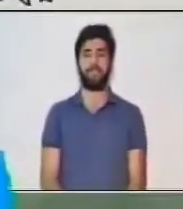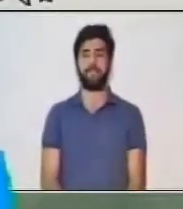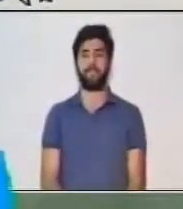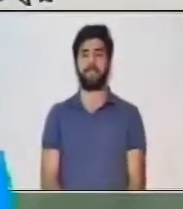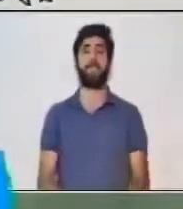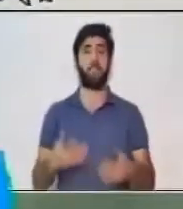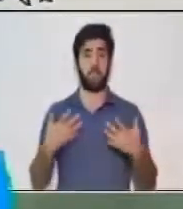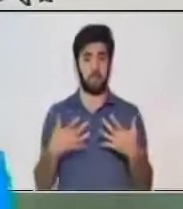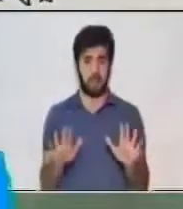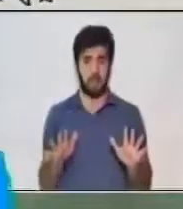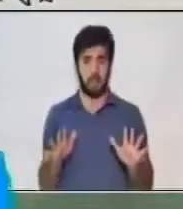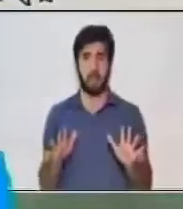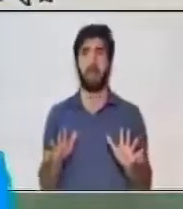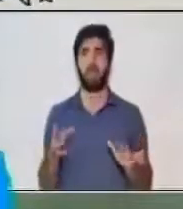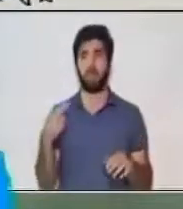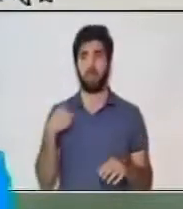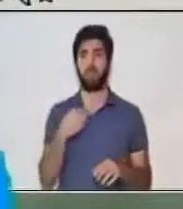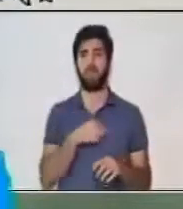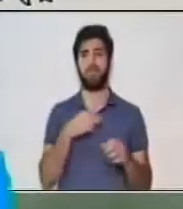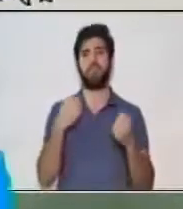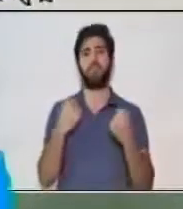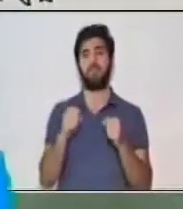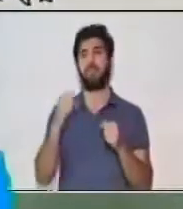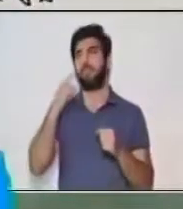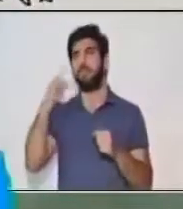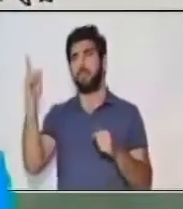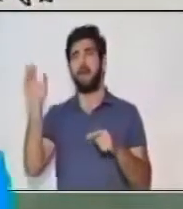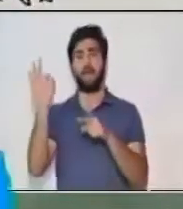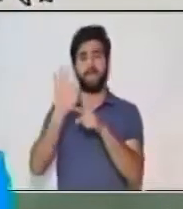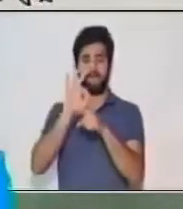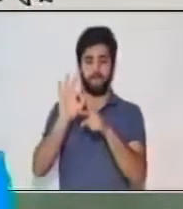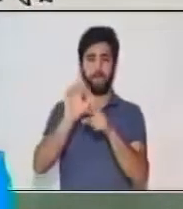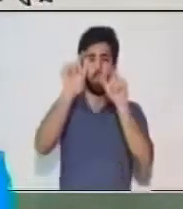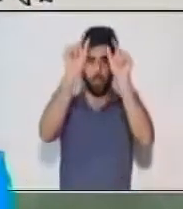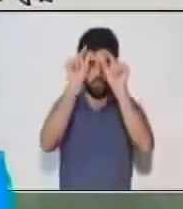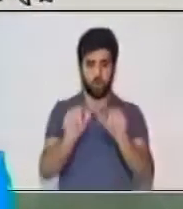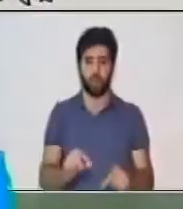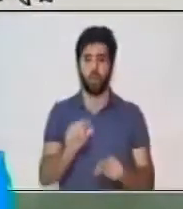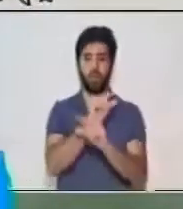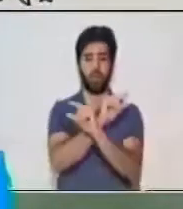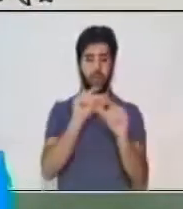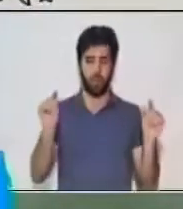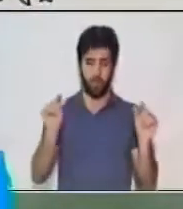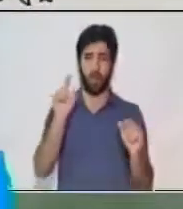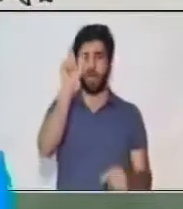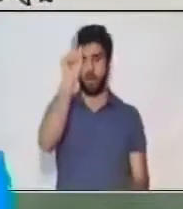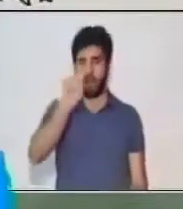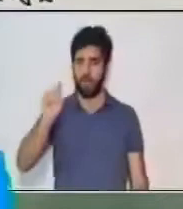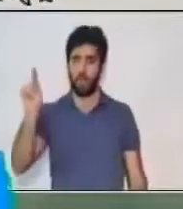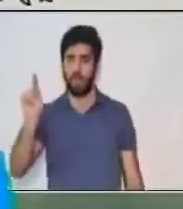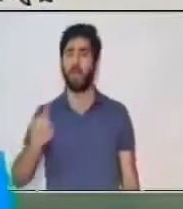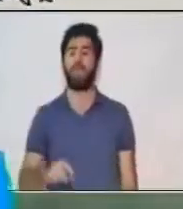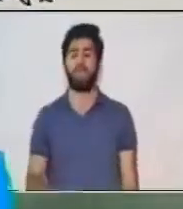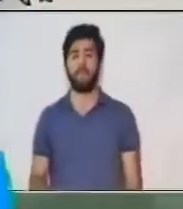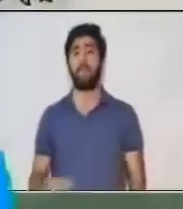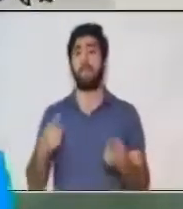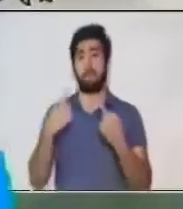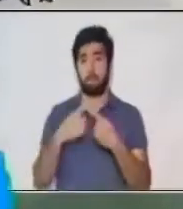Y hemos obtenido la gráfica de la función ahí propuesta. Ahora, ¿qué